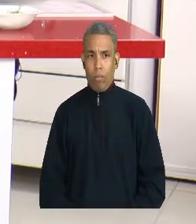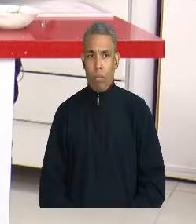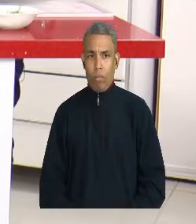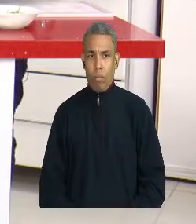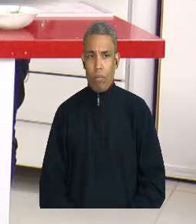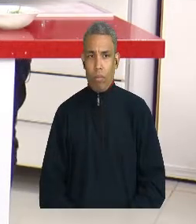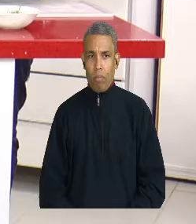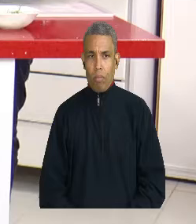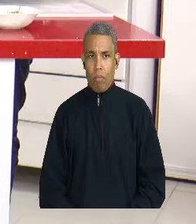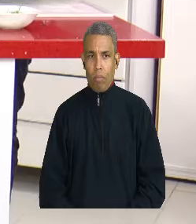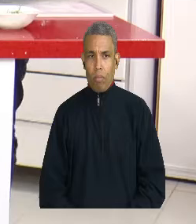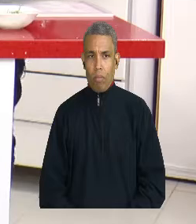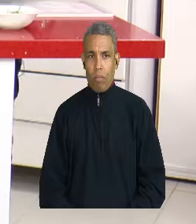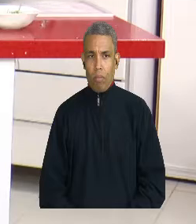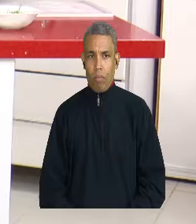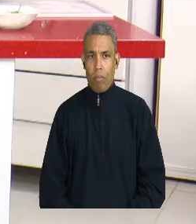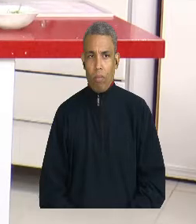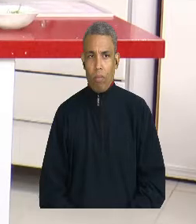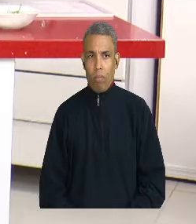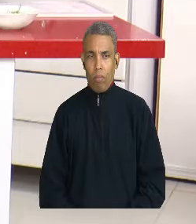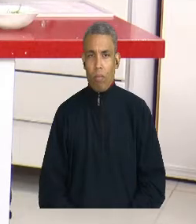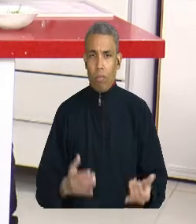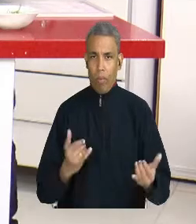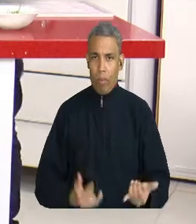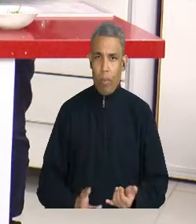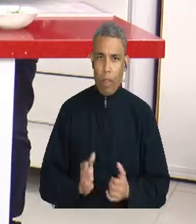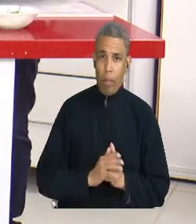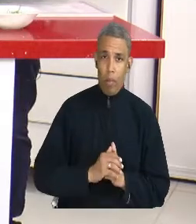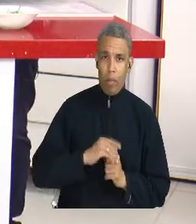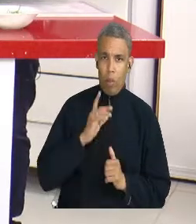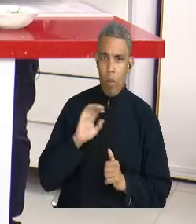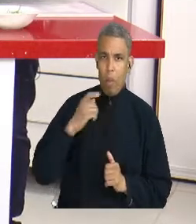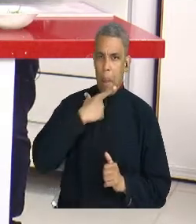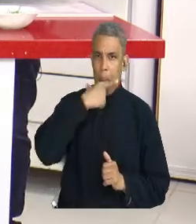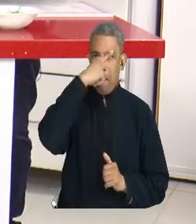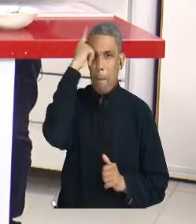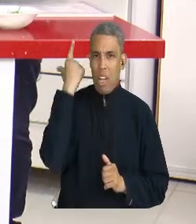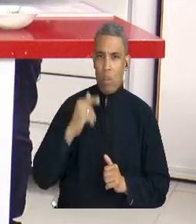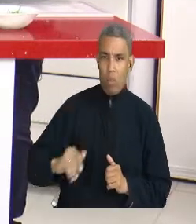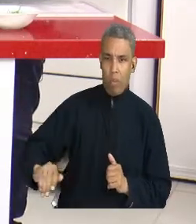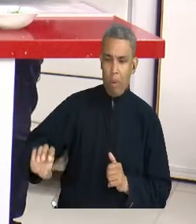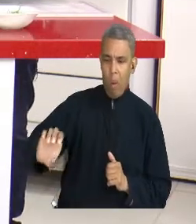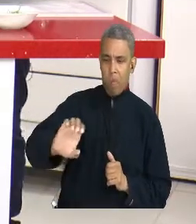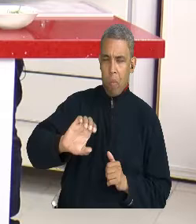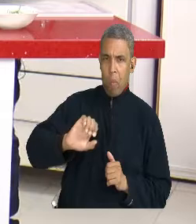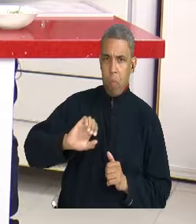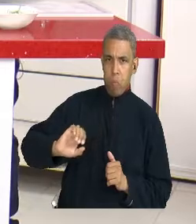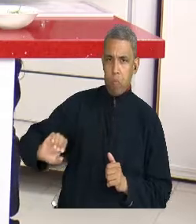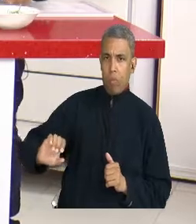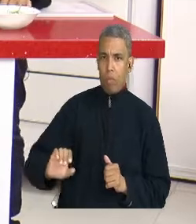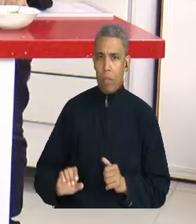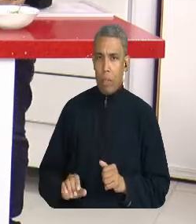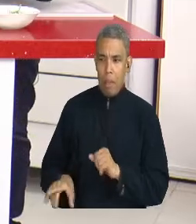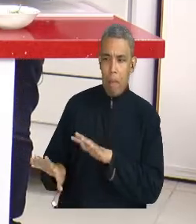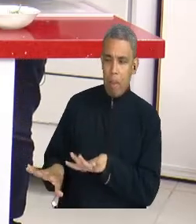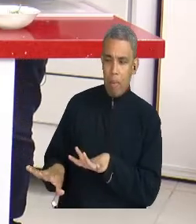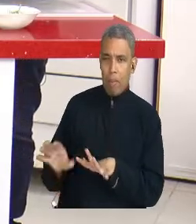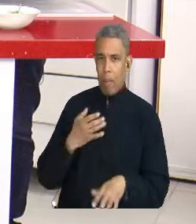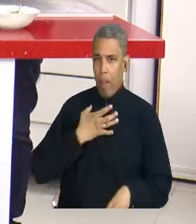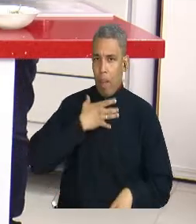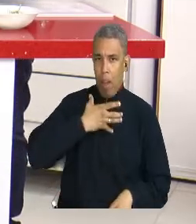Listo. Ahorita vamos con la mayonesa y la leche. En el momento. Ah, pero no. No enseguida. Esperemos que coja un poquito de temperatura.